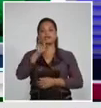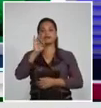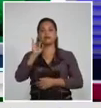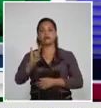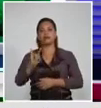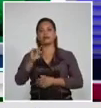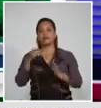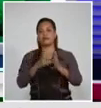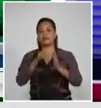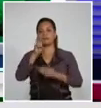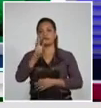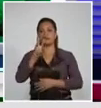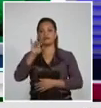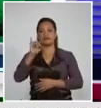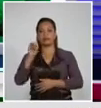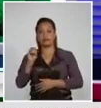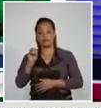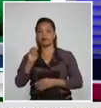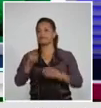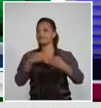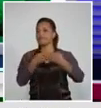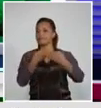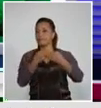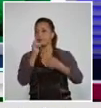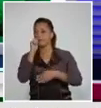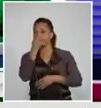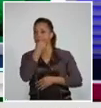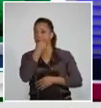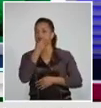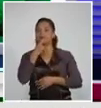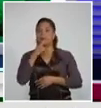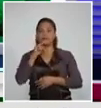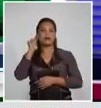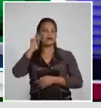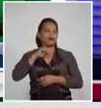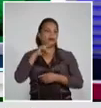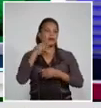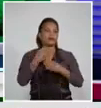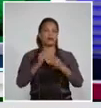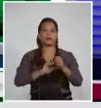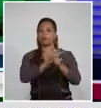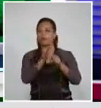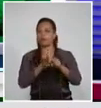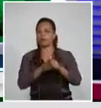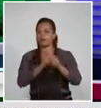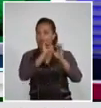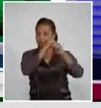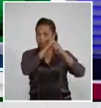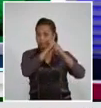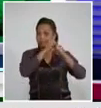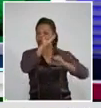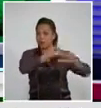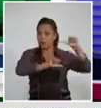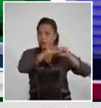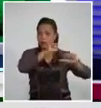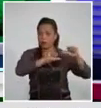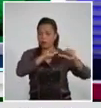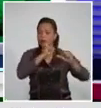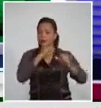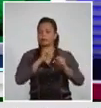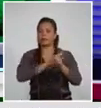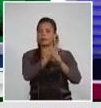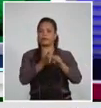19.360 muestras para el diagnóstico de biología, por biología molecular, de la